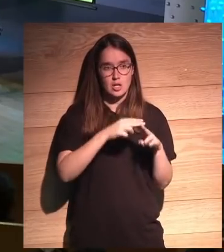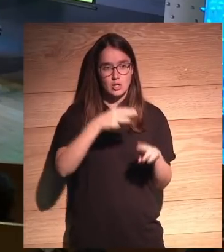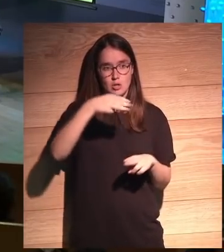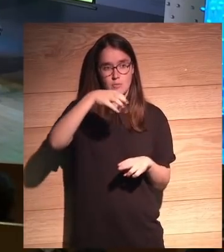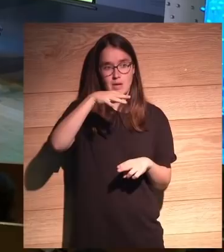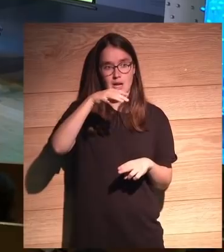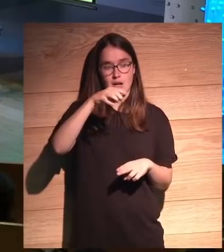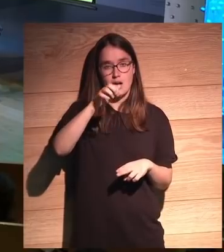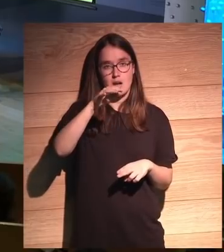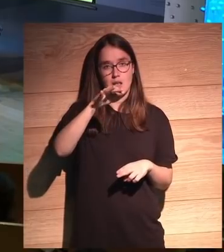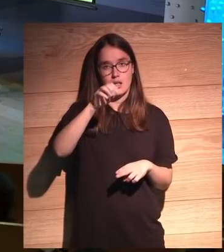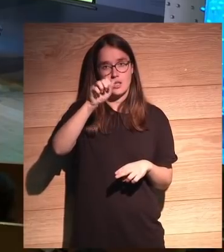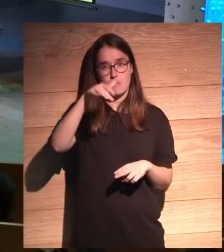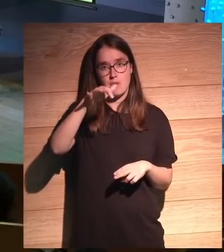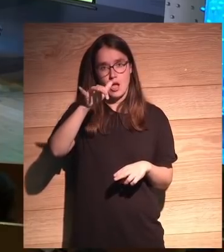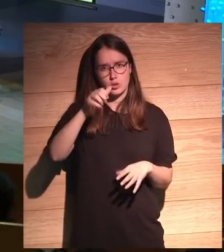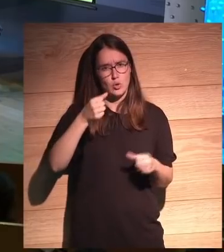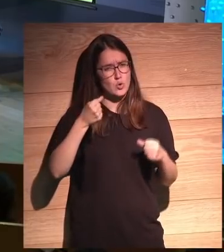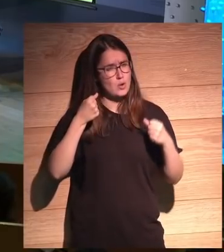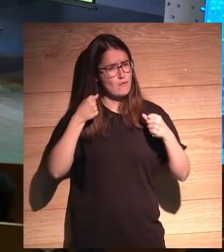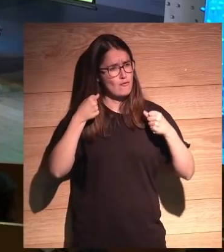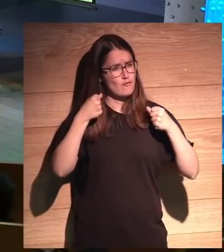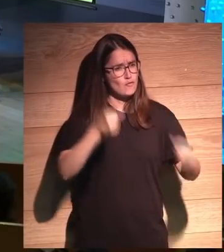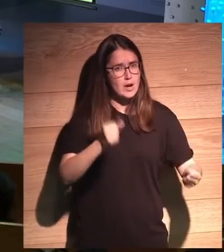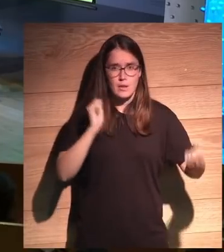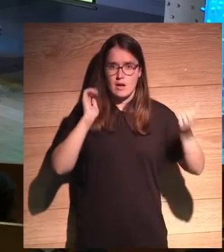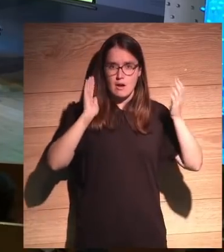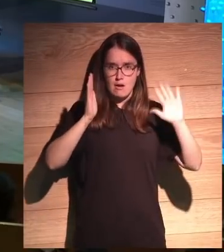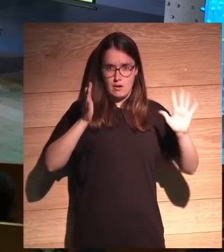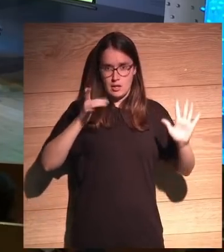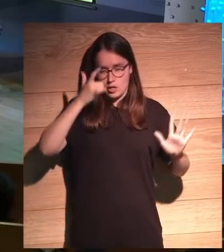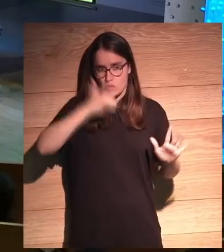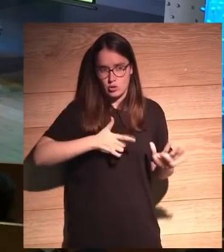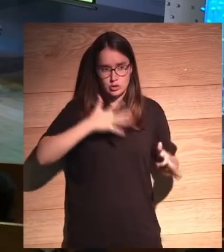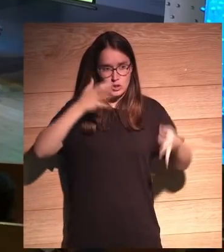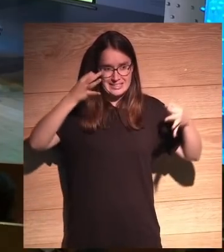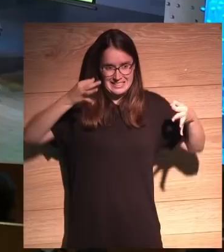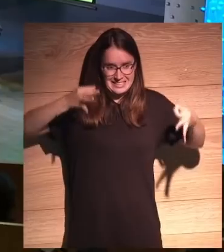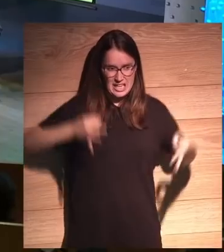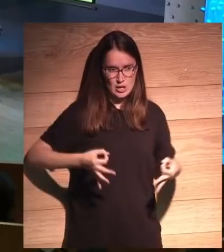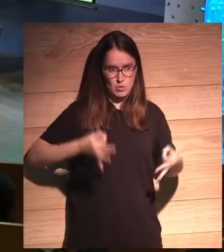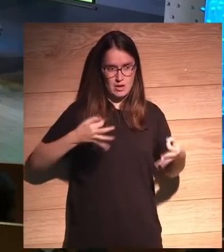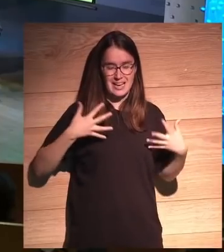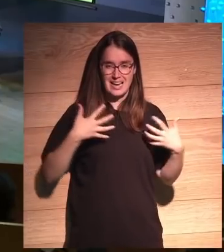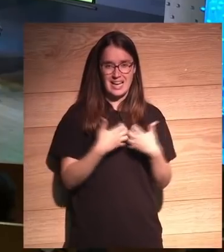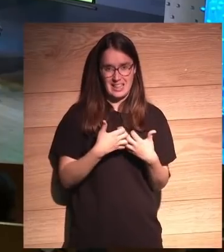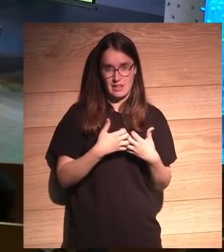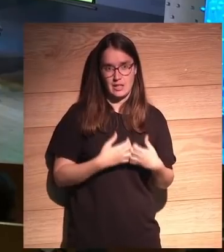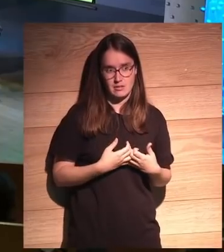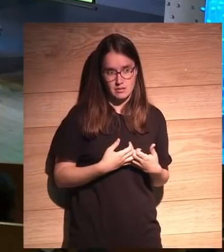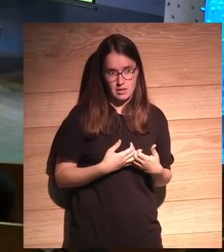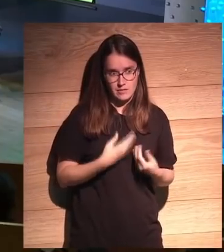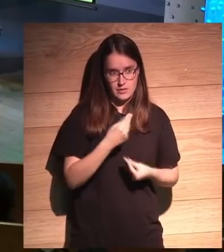Margarita Manso, con una fuerza bestial que yo estoy segura de que el accidente de Ponce de León